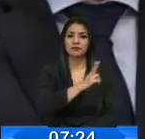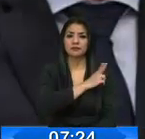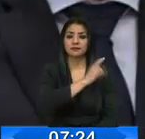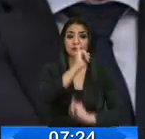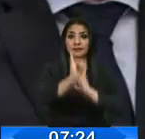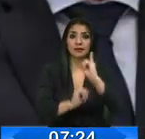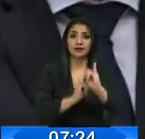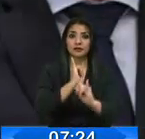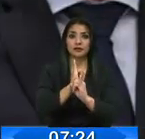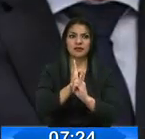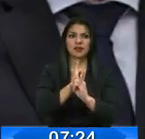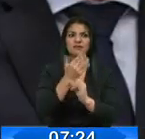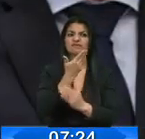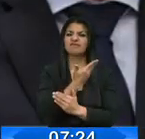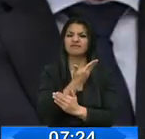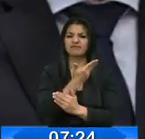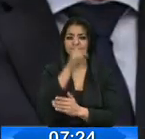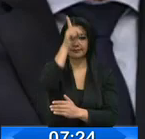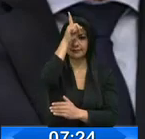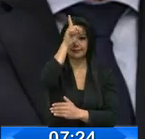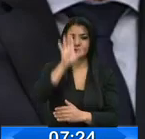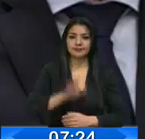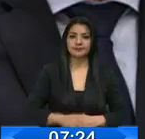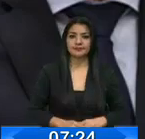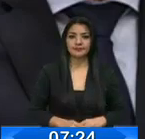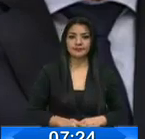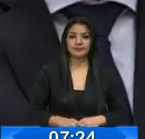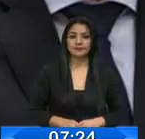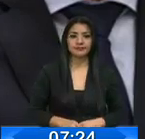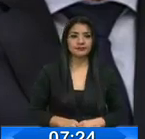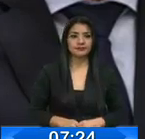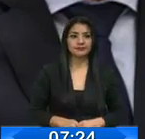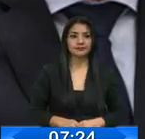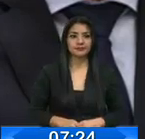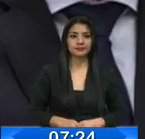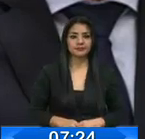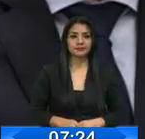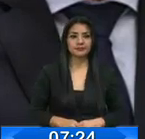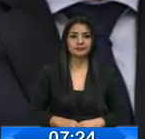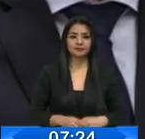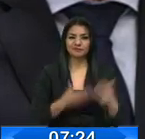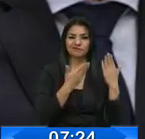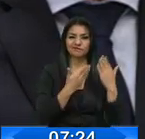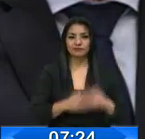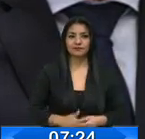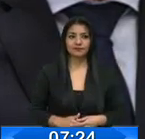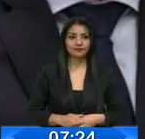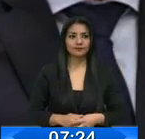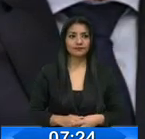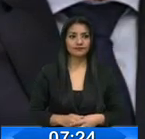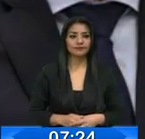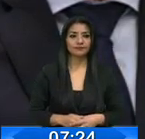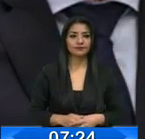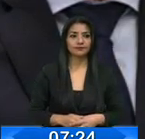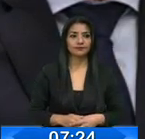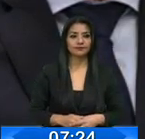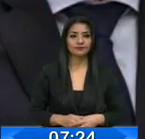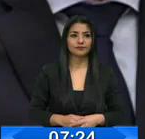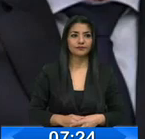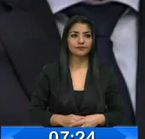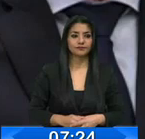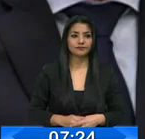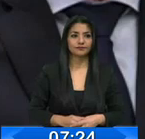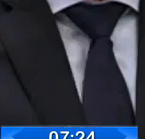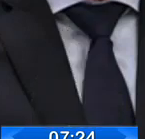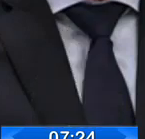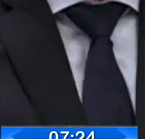Internacional Schiller Campus de Hellenberg, en Alemania. Dentro de sus actividades laborales, en 1999, trabajó